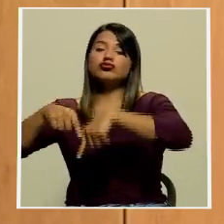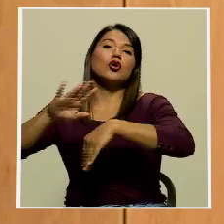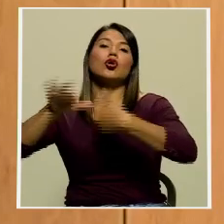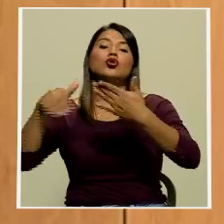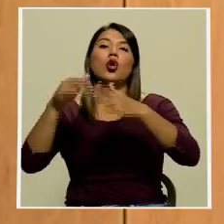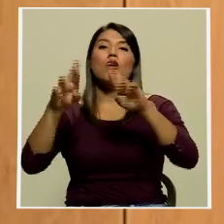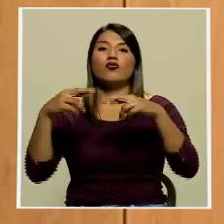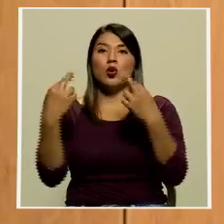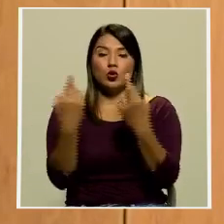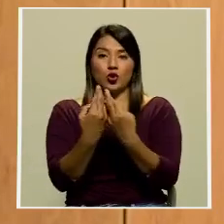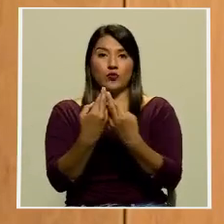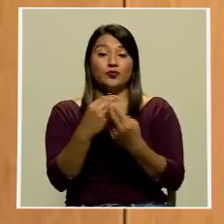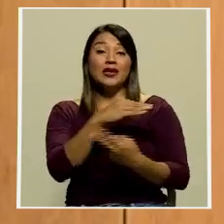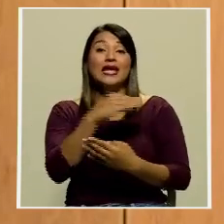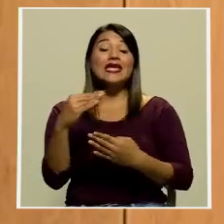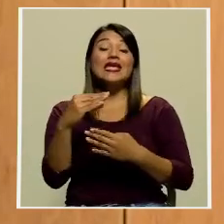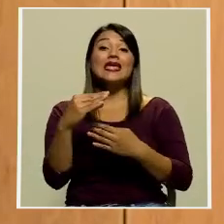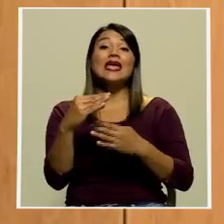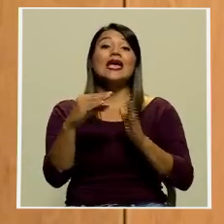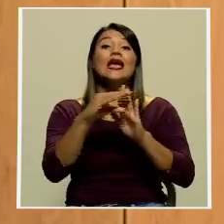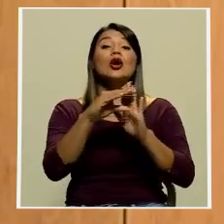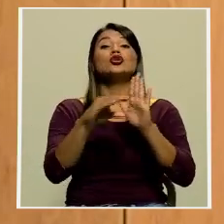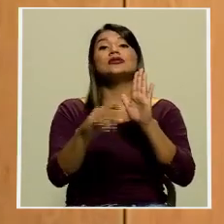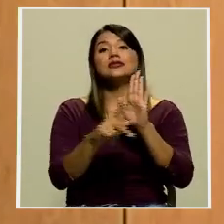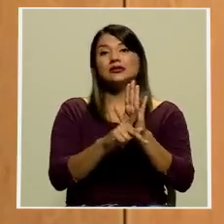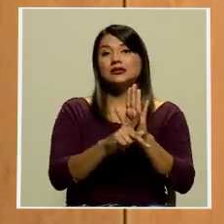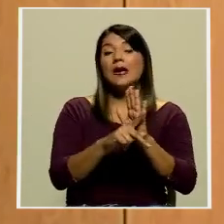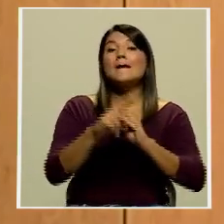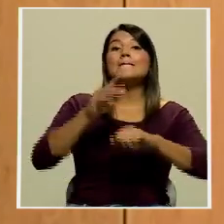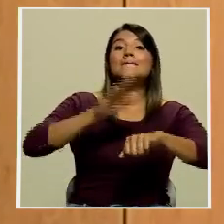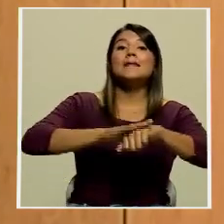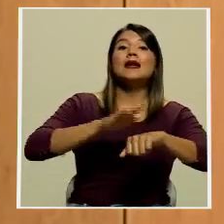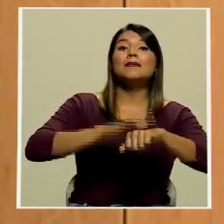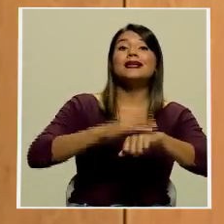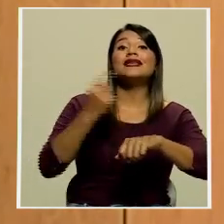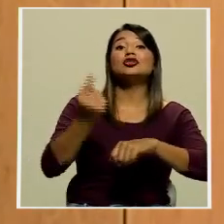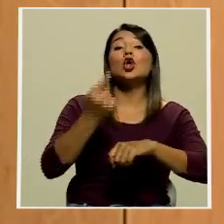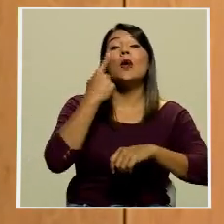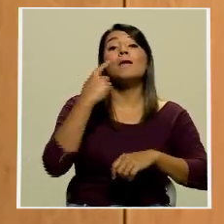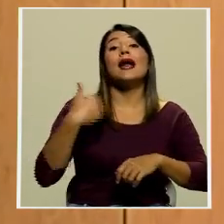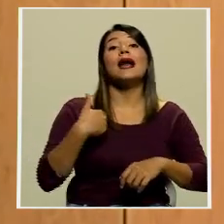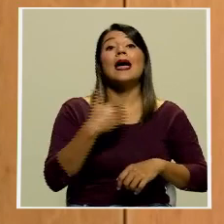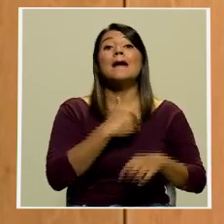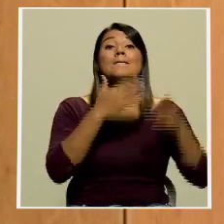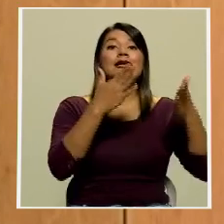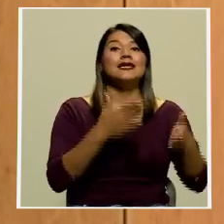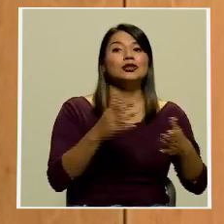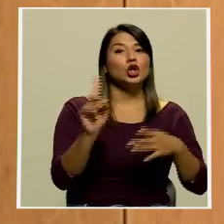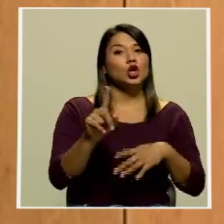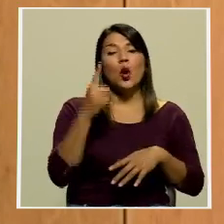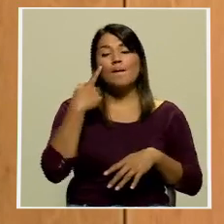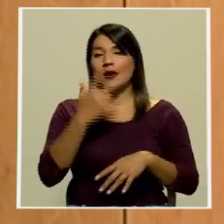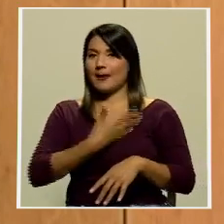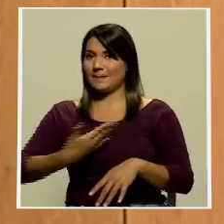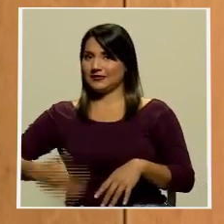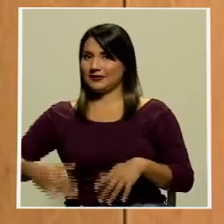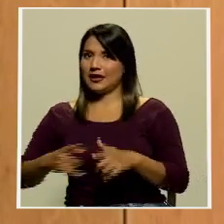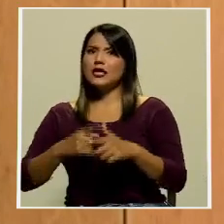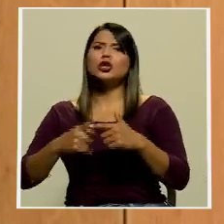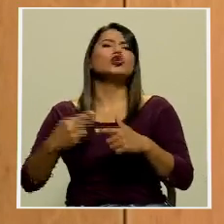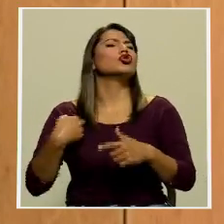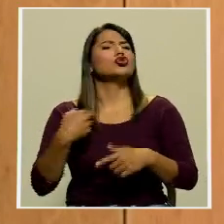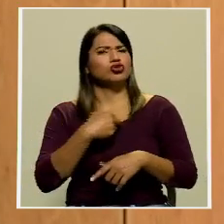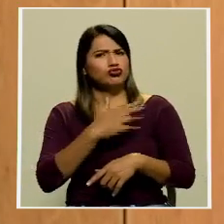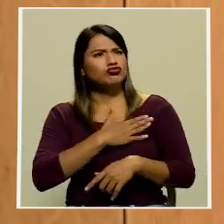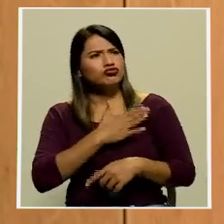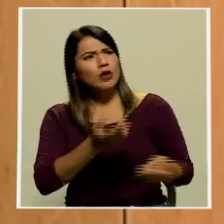la Constitución establece la interpelación única y exclusivamente para los ministros, no para el presidente. Entonces, si hay anuencia de que venga el presidente a una